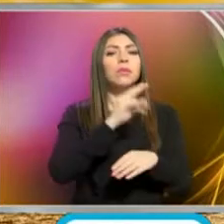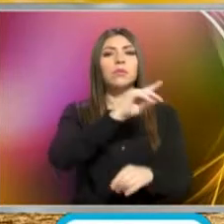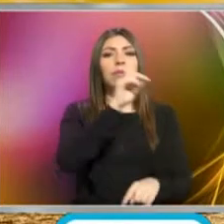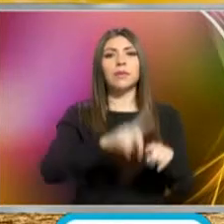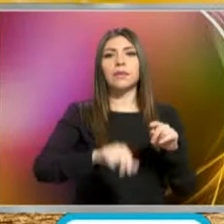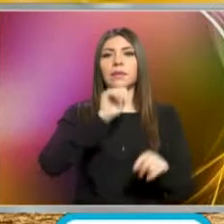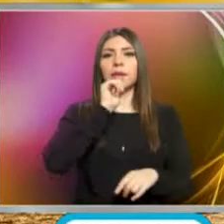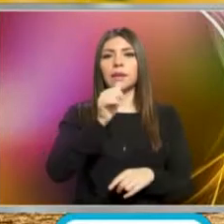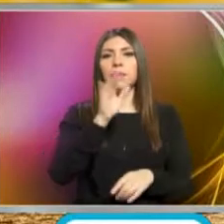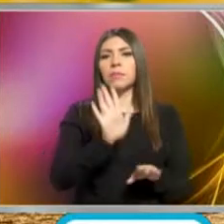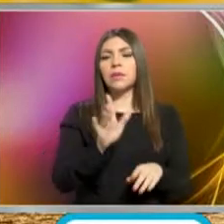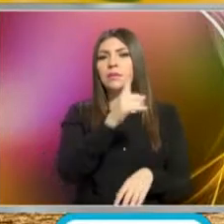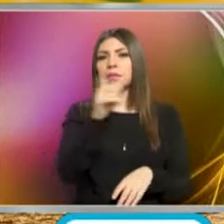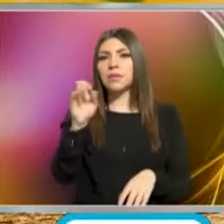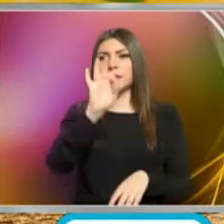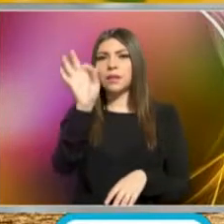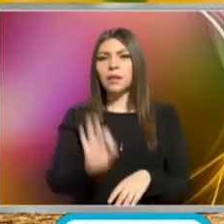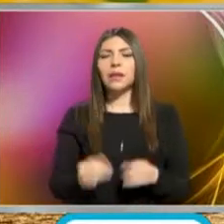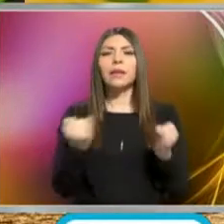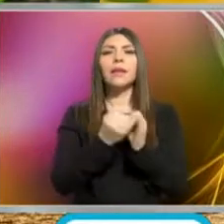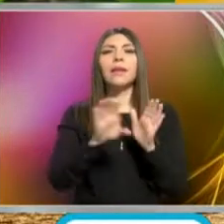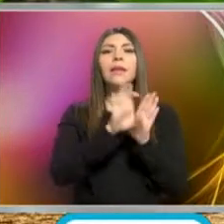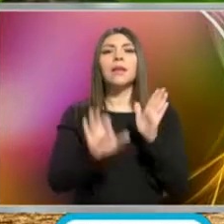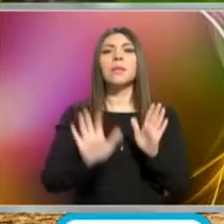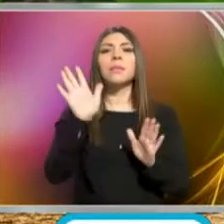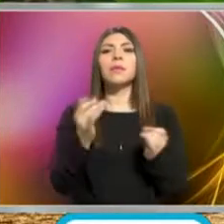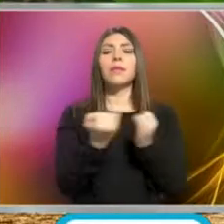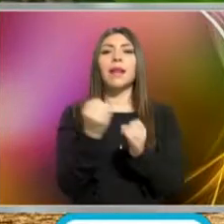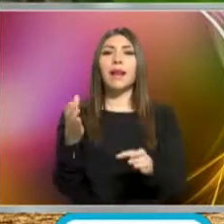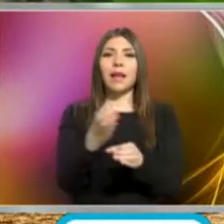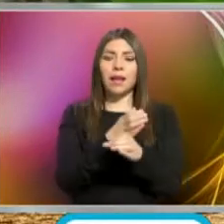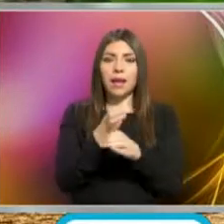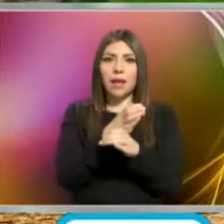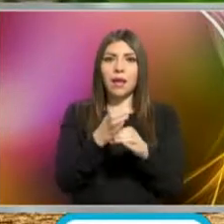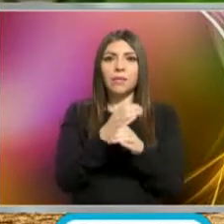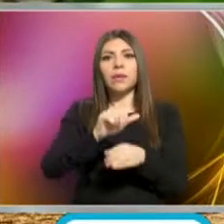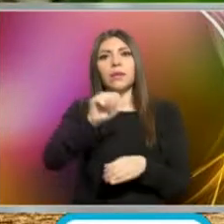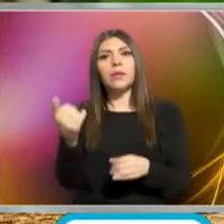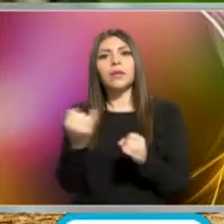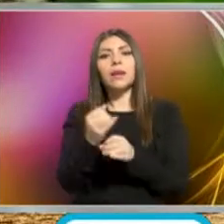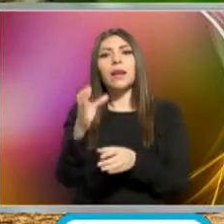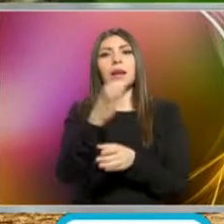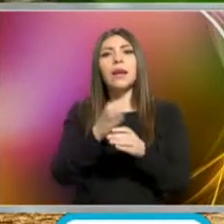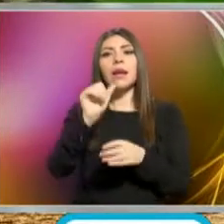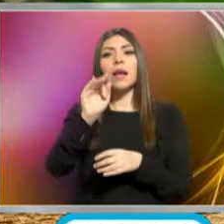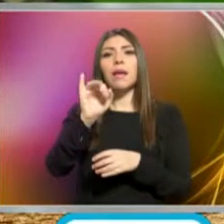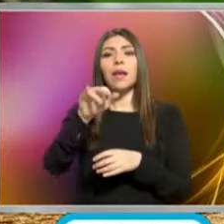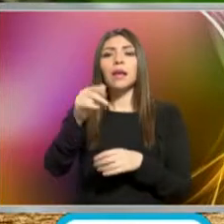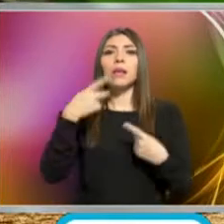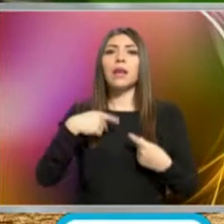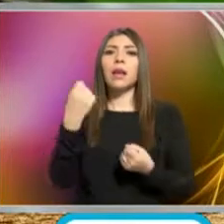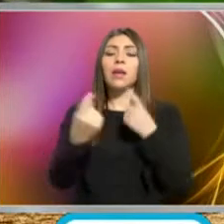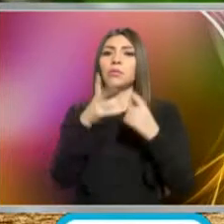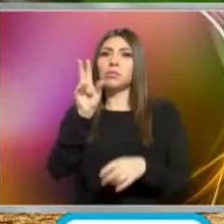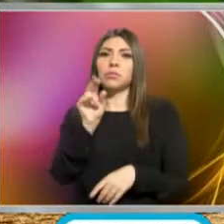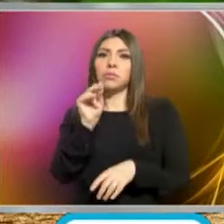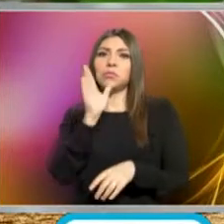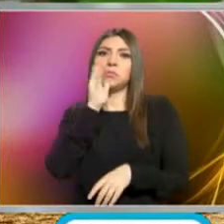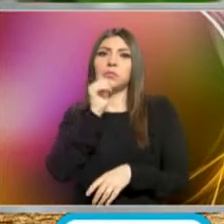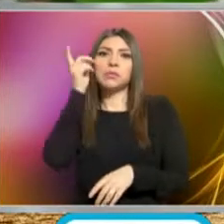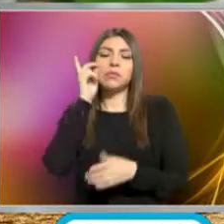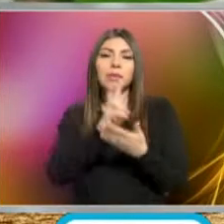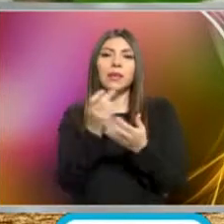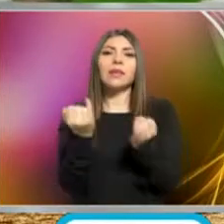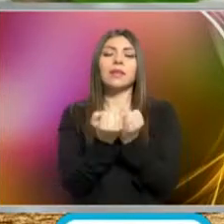nada. Exactamente, es como la cafeína, pero del té, entonces es más ligero. Aunque hay personas que son muy susceptibles. Como y yo. entonces, exactamente, Yo como no